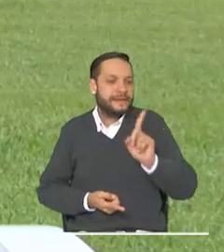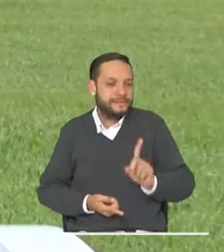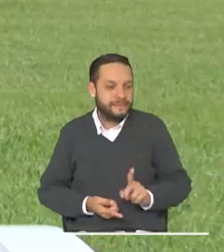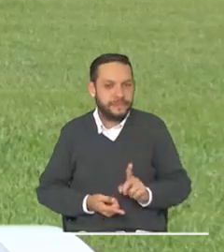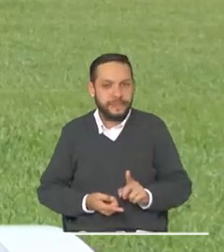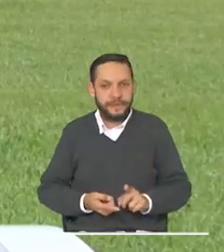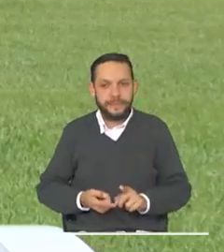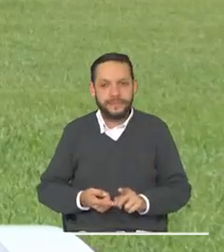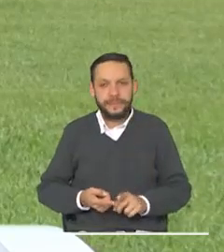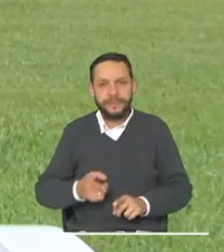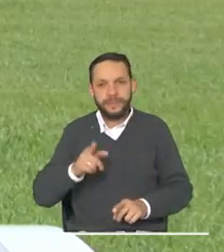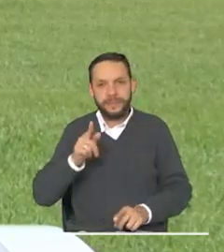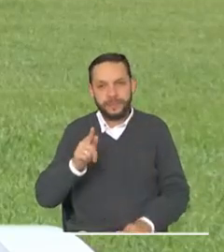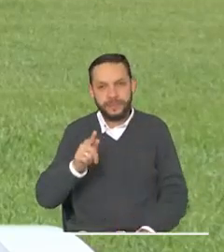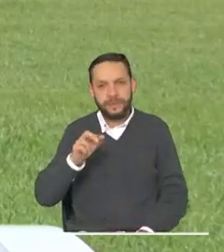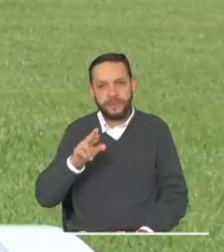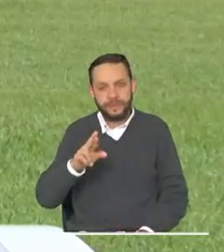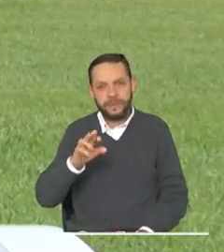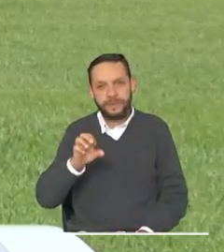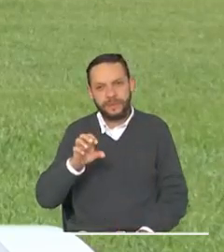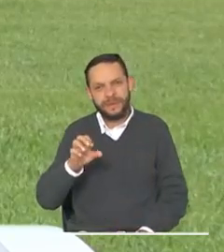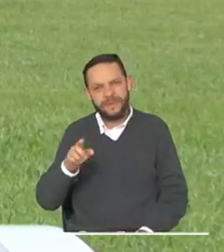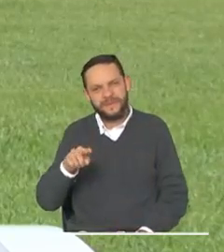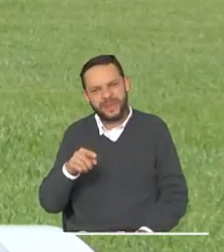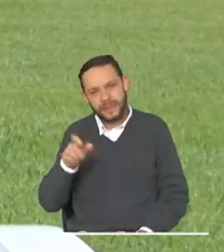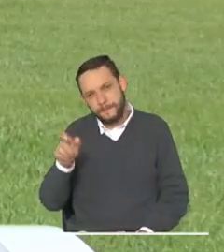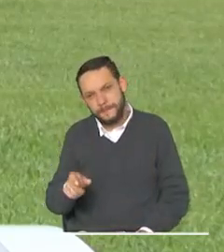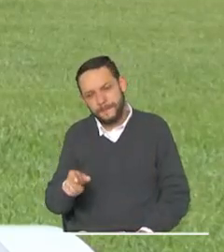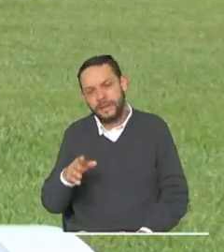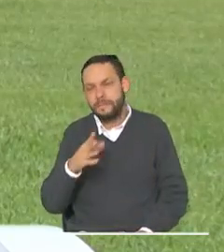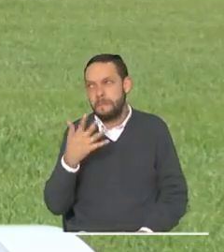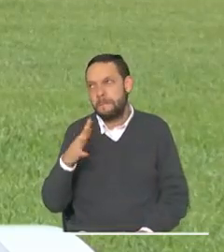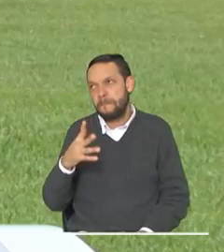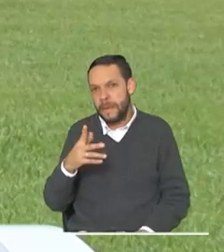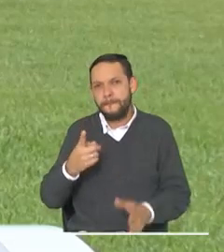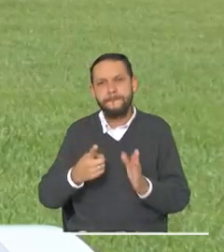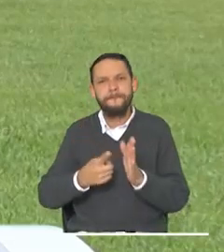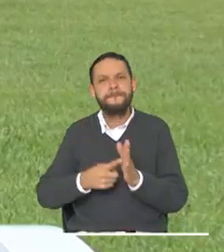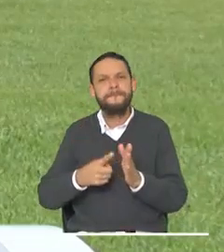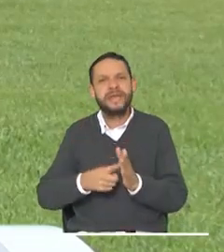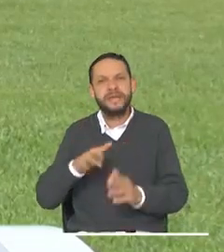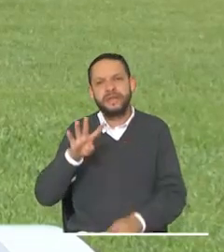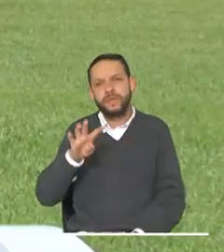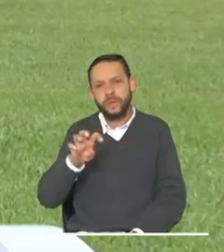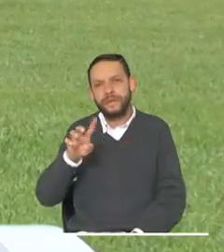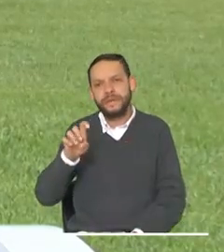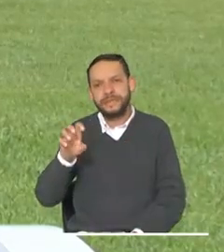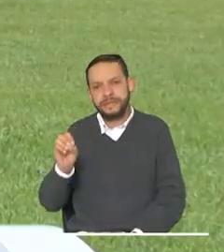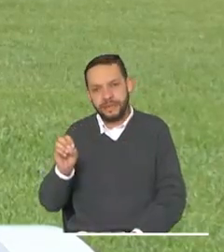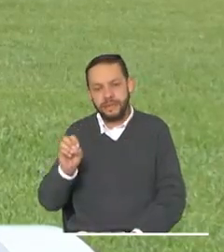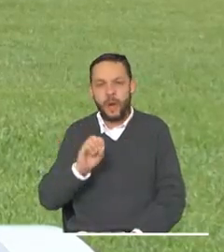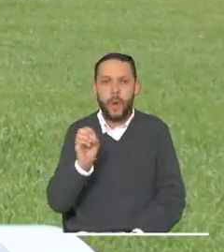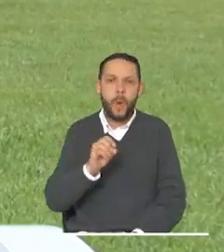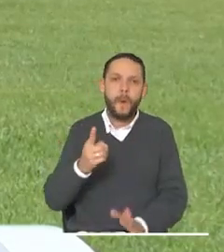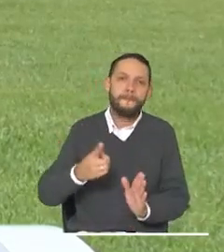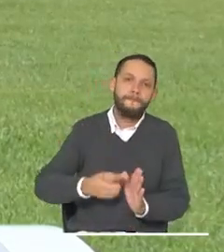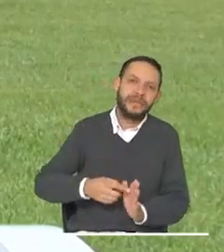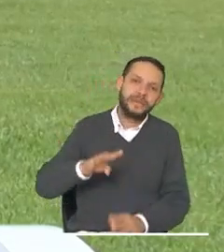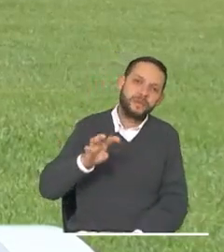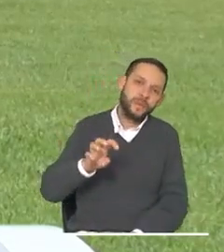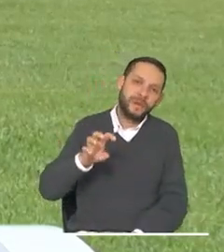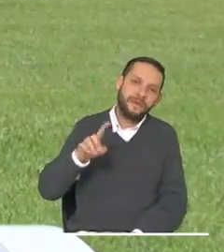pers free experts Aproximadamente en los años 60 70 diría Miren la figura es